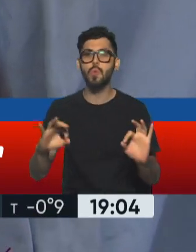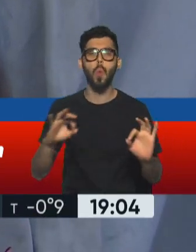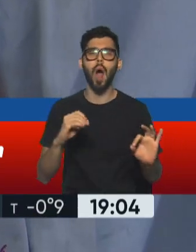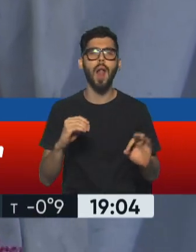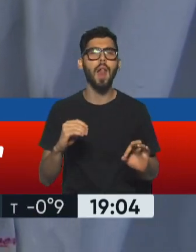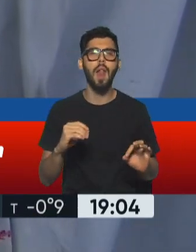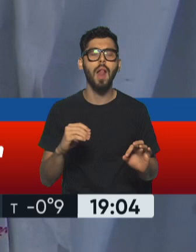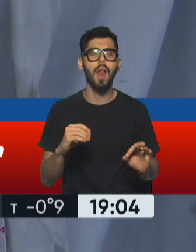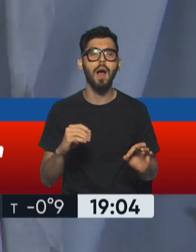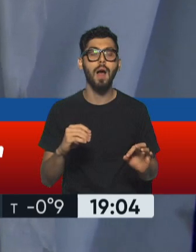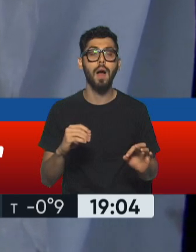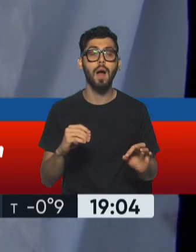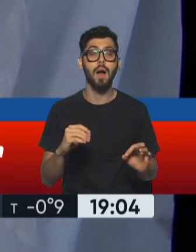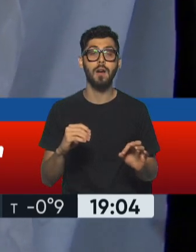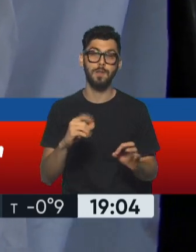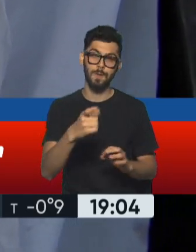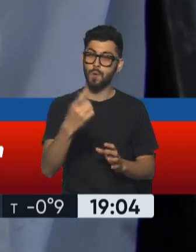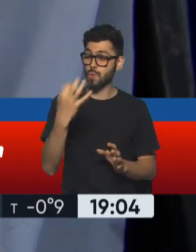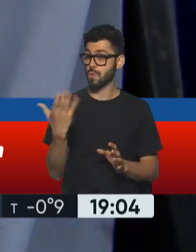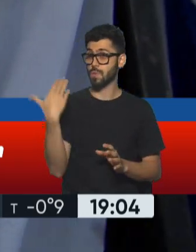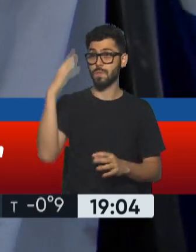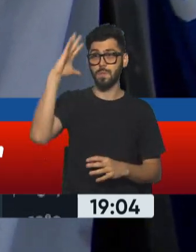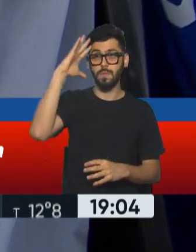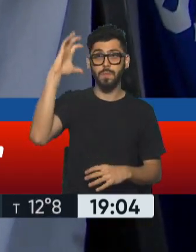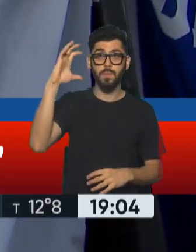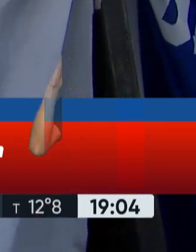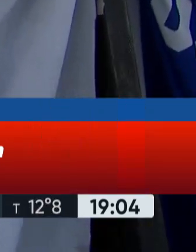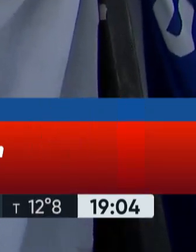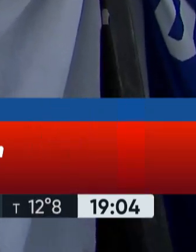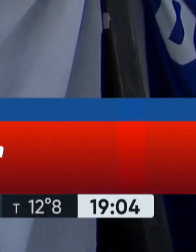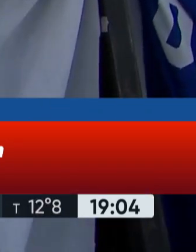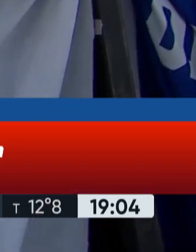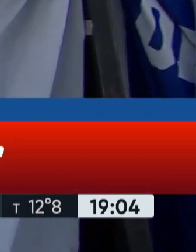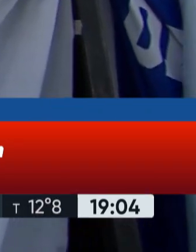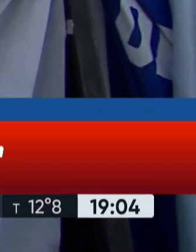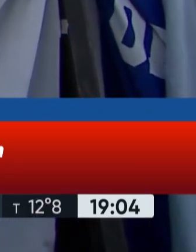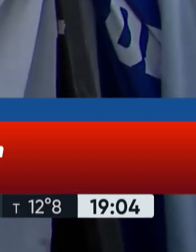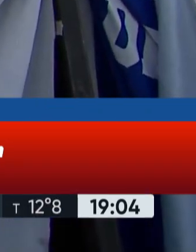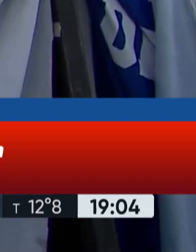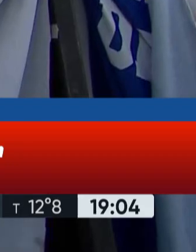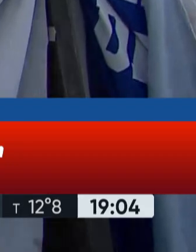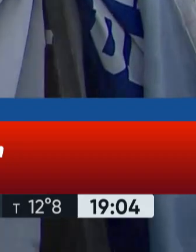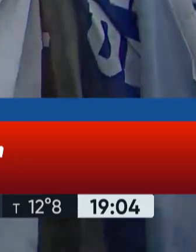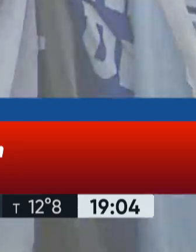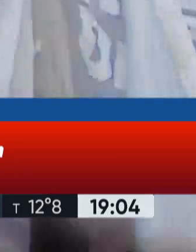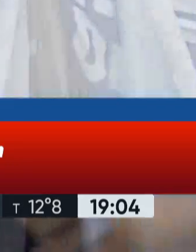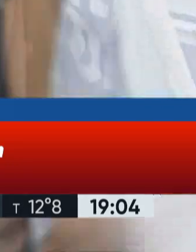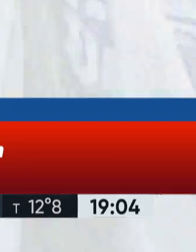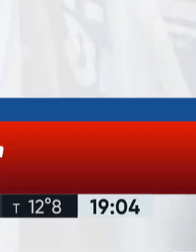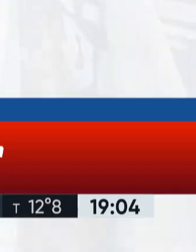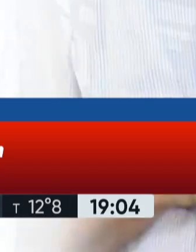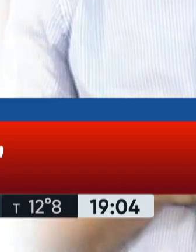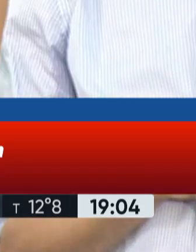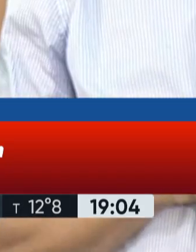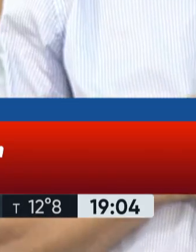gobiernos. Días atrás recordaba, ante empresarios reunidos en IDEA, que cuando me